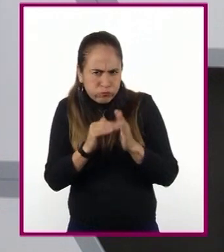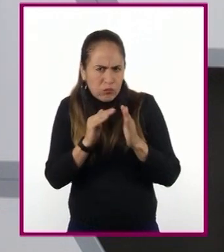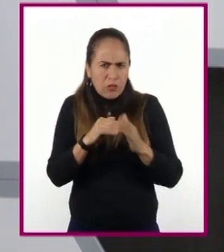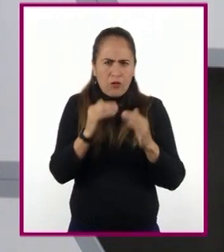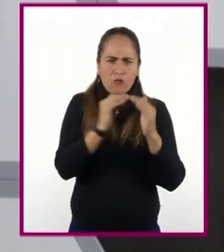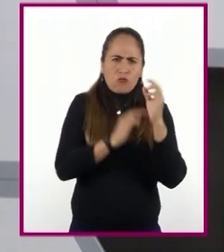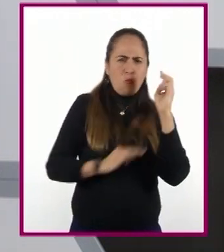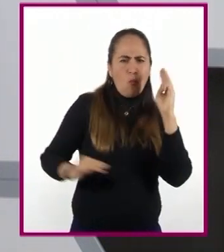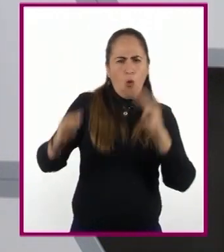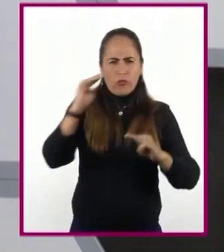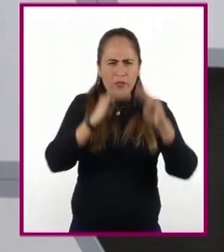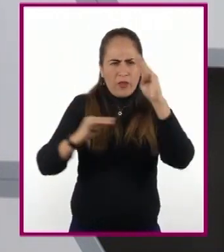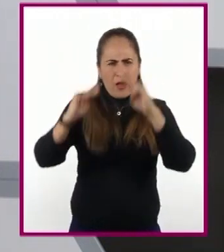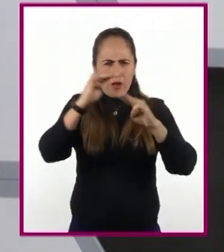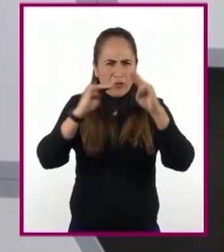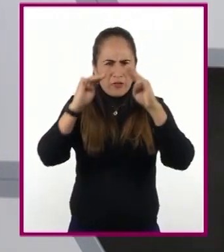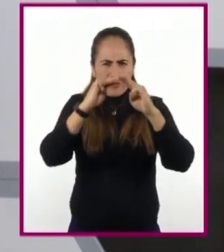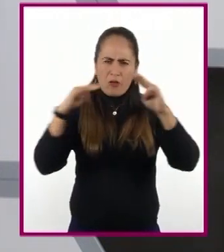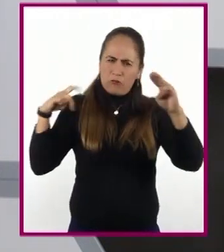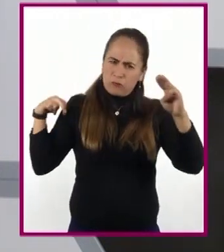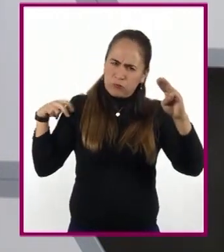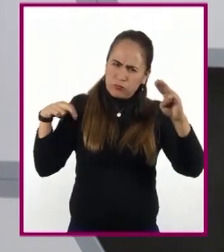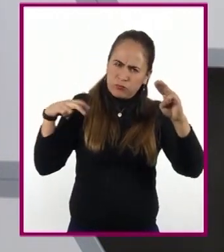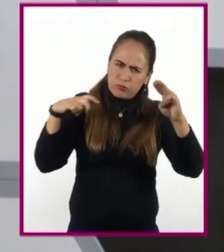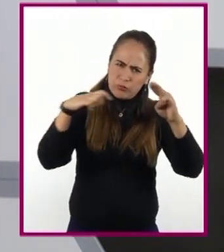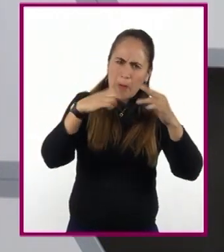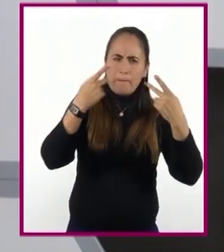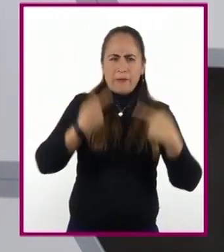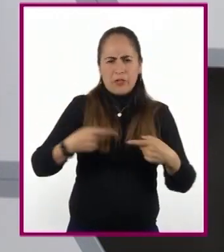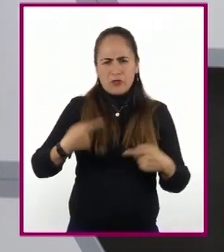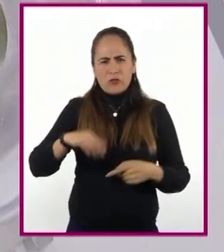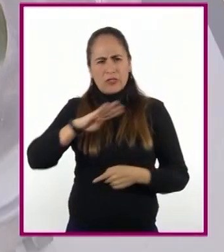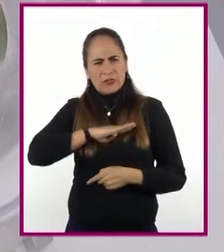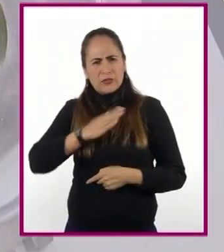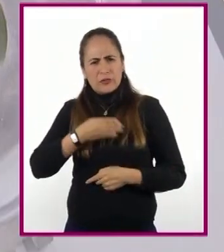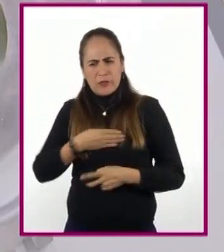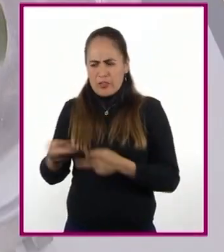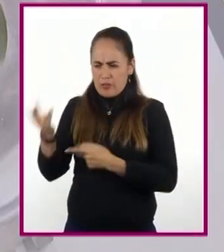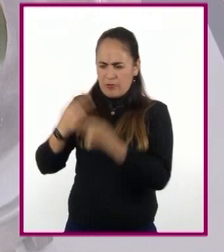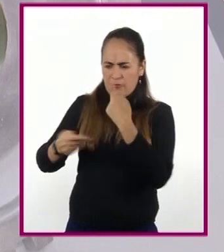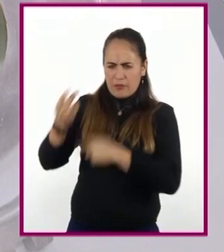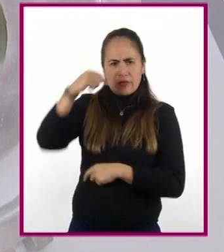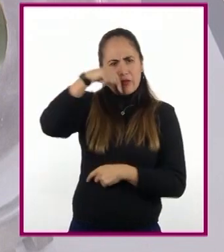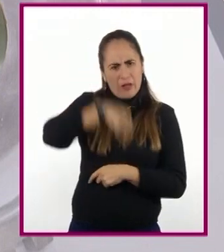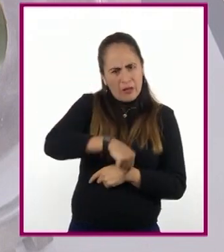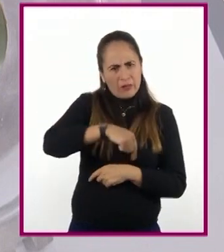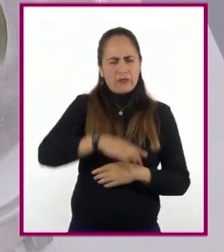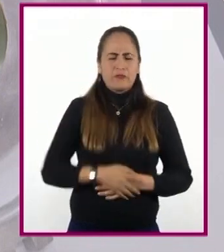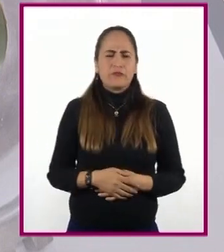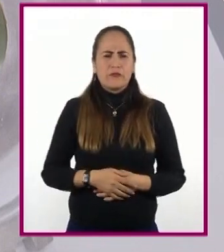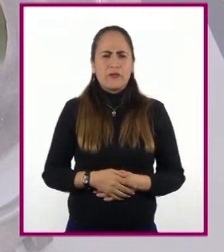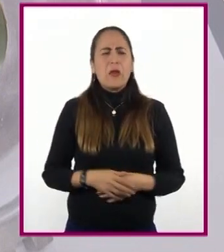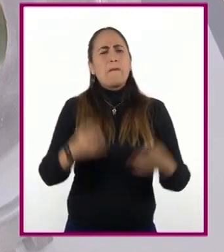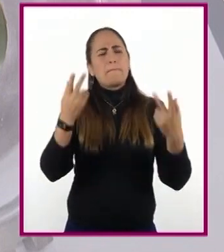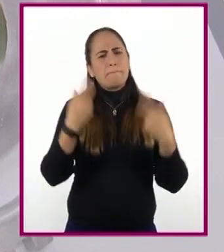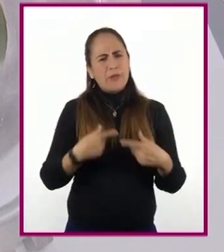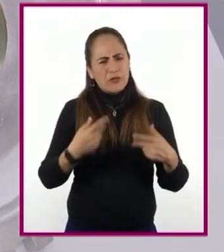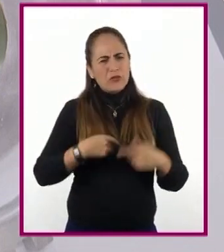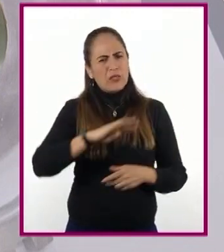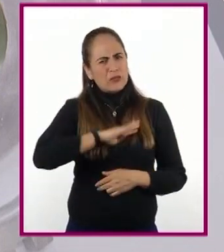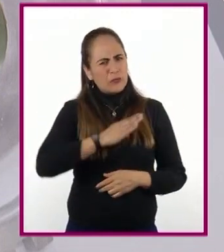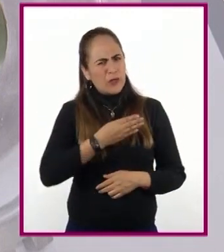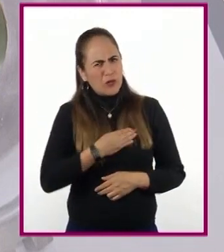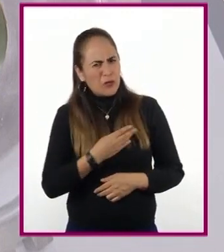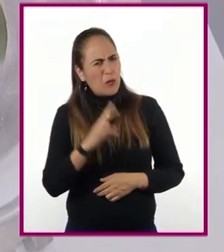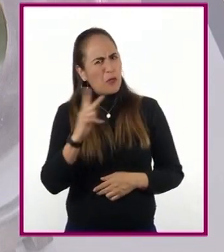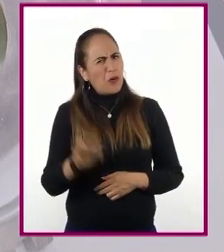ascenso al volcán, emprendido por los conquistadores. Los españoles preguntaron sobre la montaña que